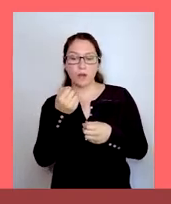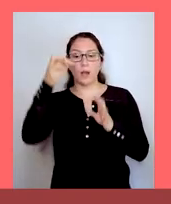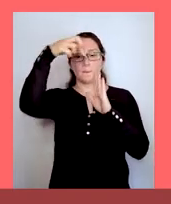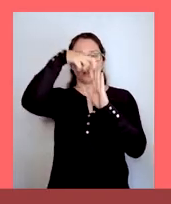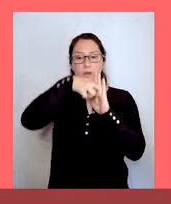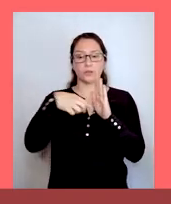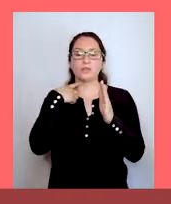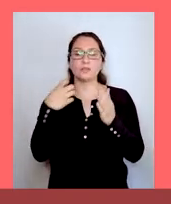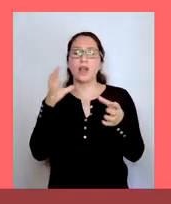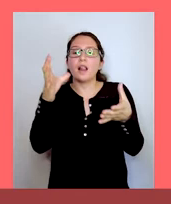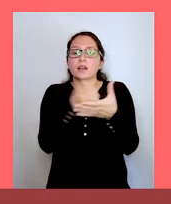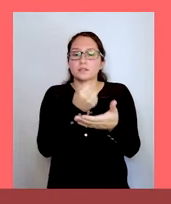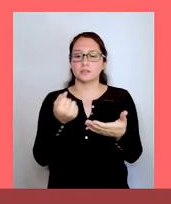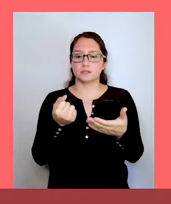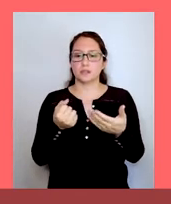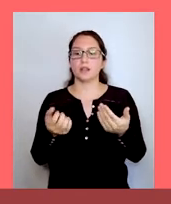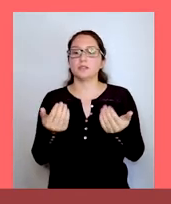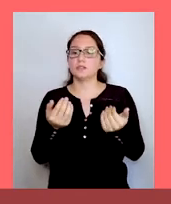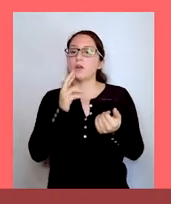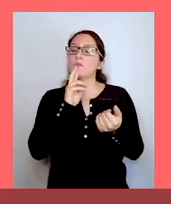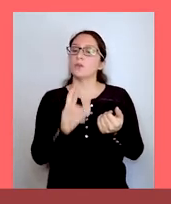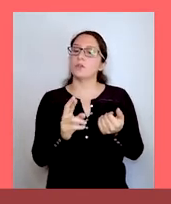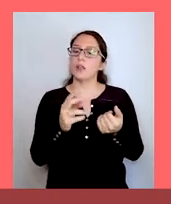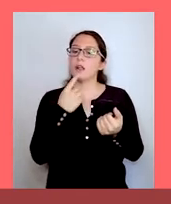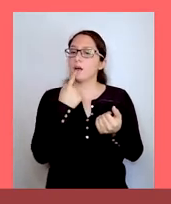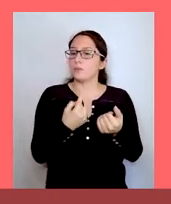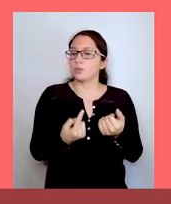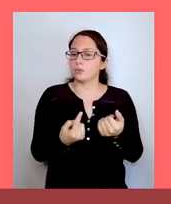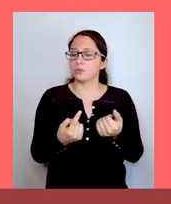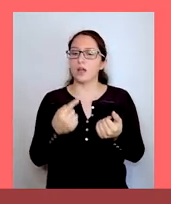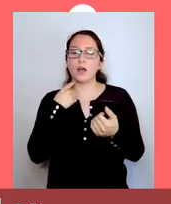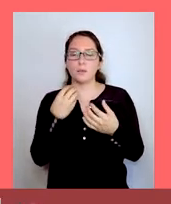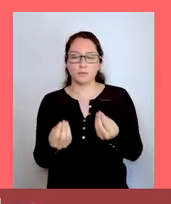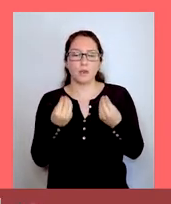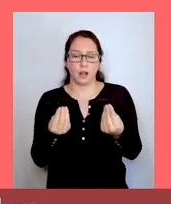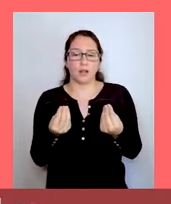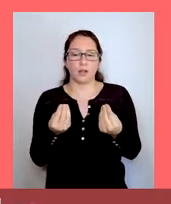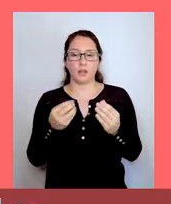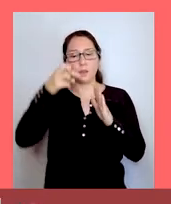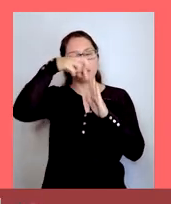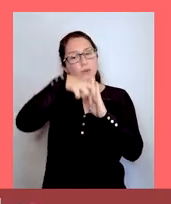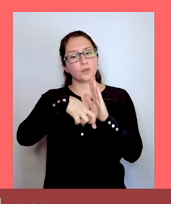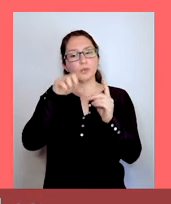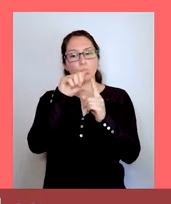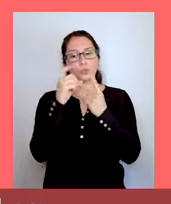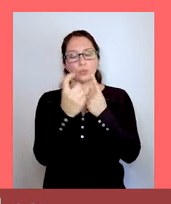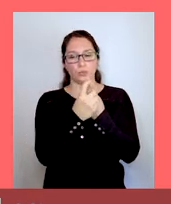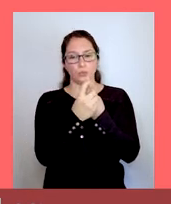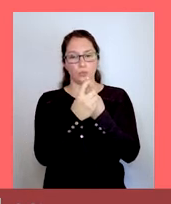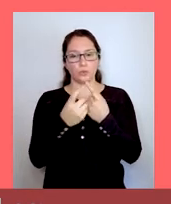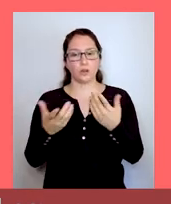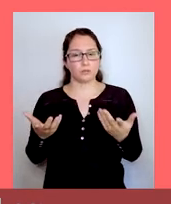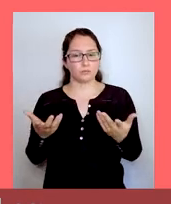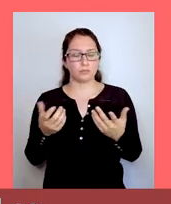aquel propósito que deseamos cumplir o realizar mediante las acciones del proyecto. La pregunta que debemos responder para trazar